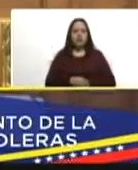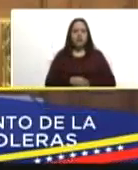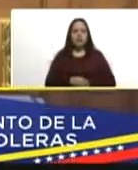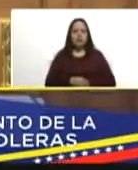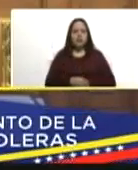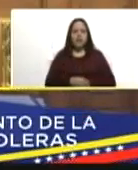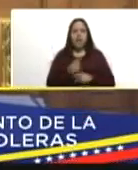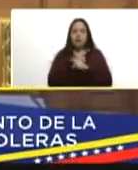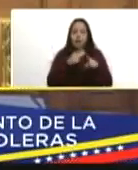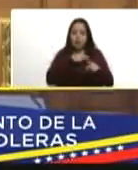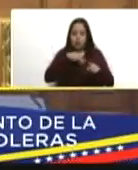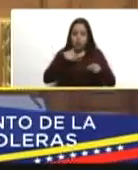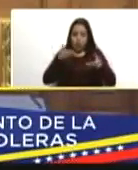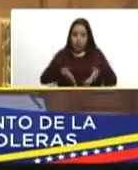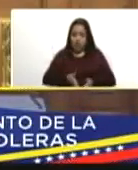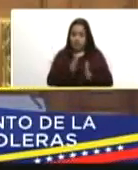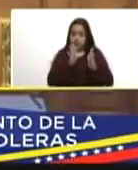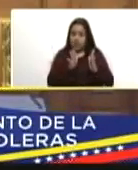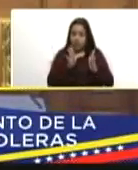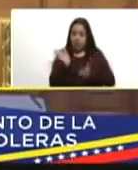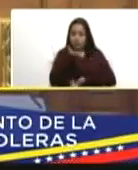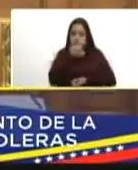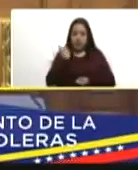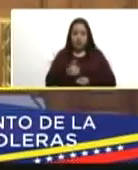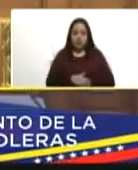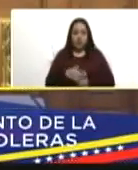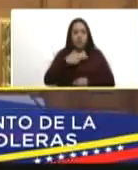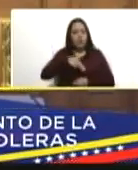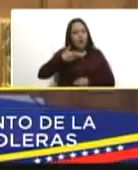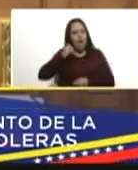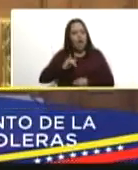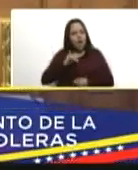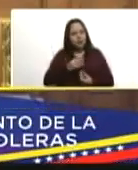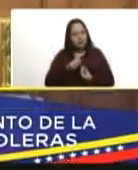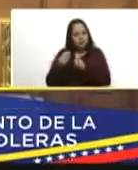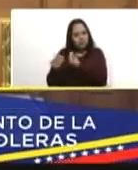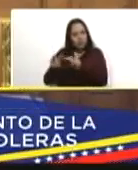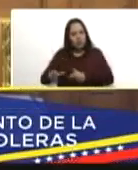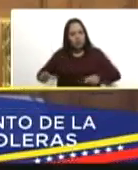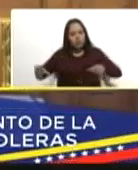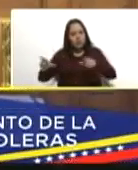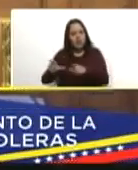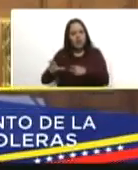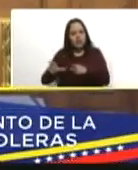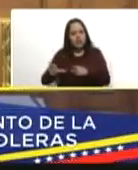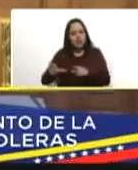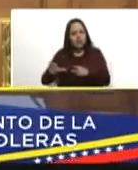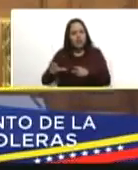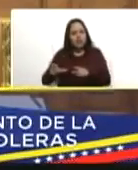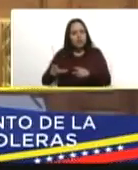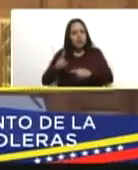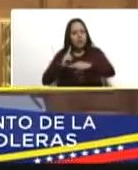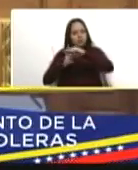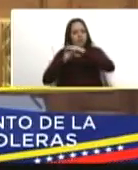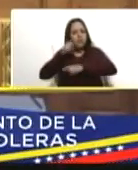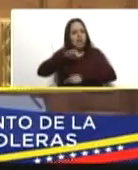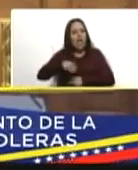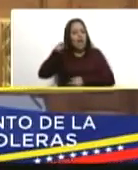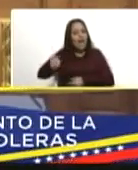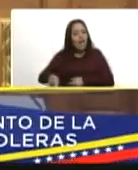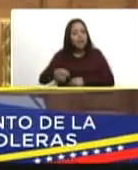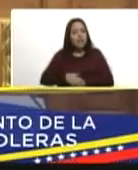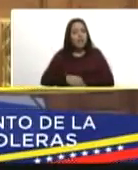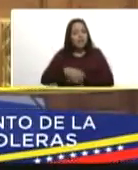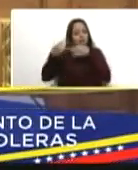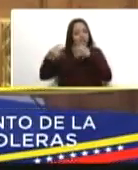estamos en el camino correcto estamos del lado correcto de la historia Este es el camino correcto de la